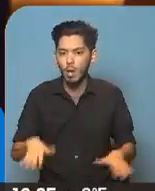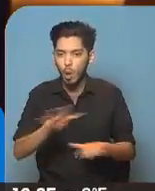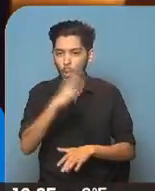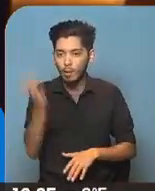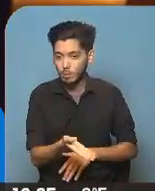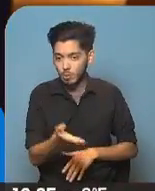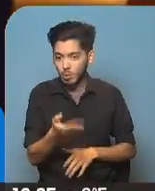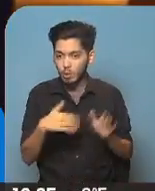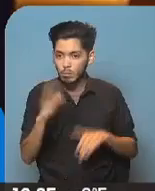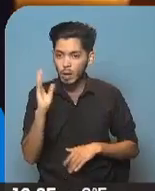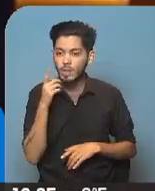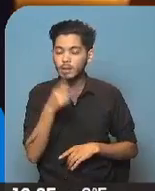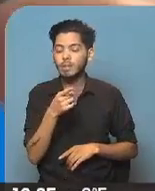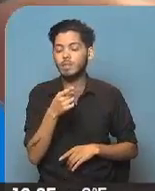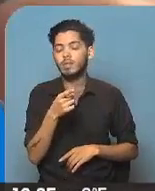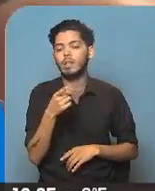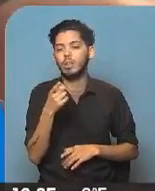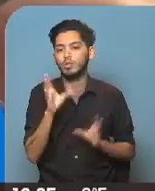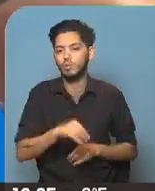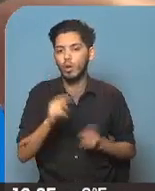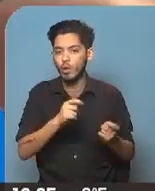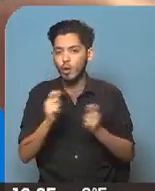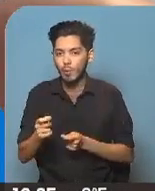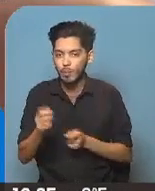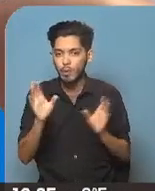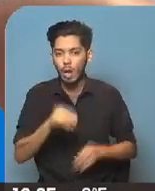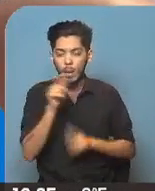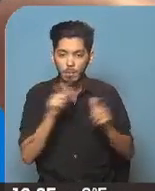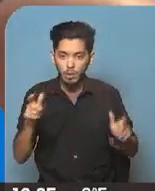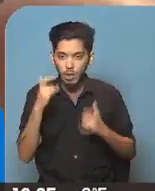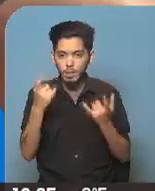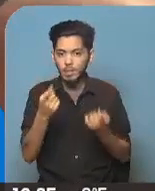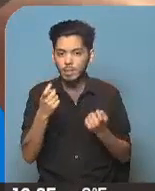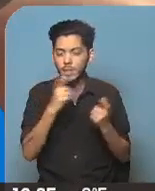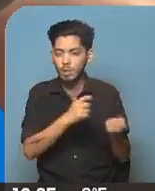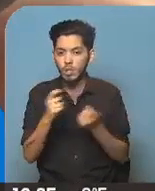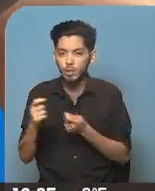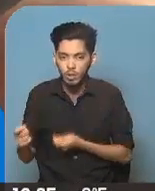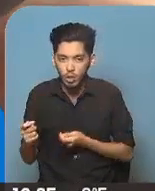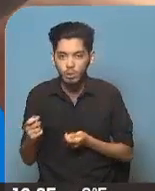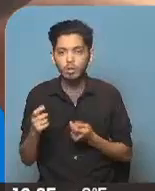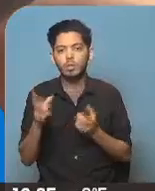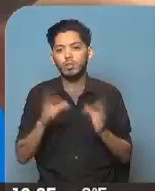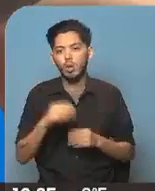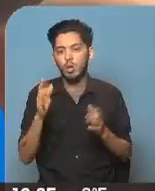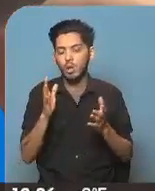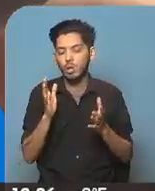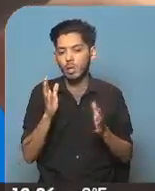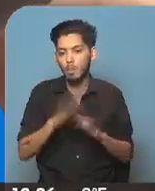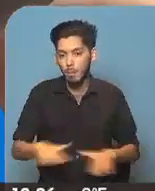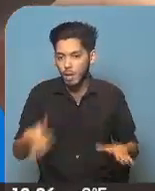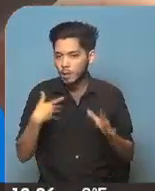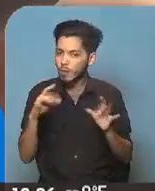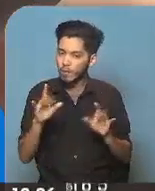ciento de todos los donantes que todas las personas existen una donación pero todo lo que es pediátrico es complejo alejandro recién